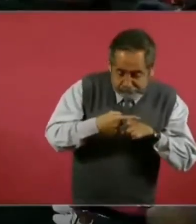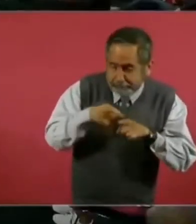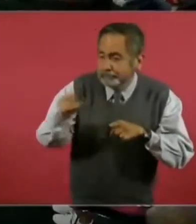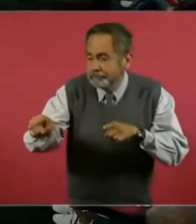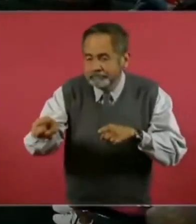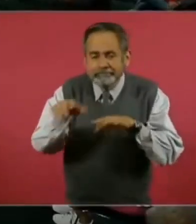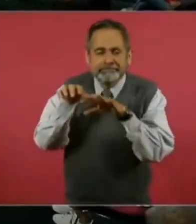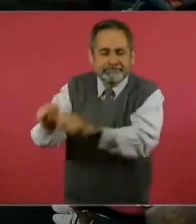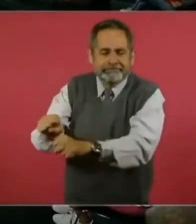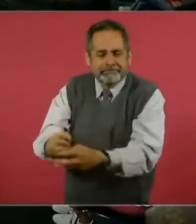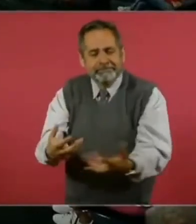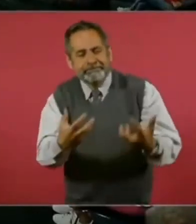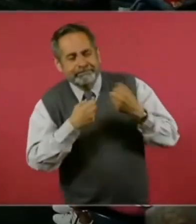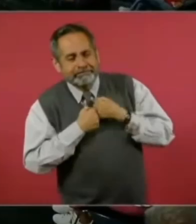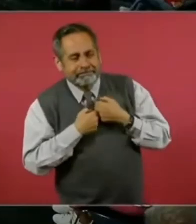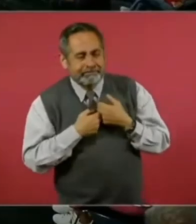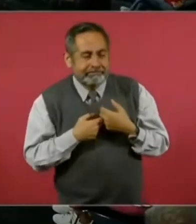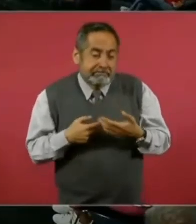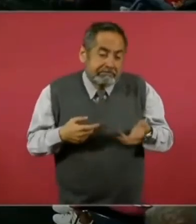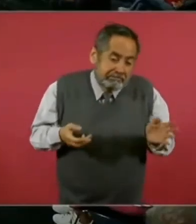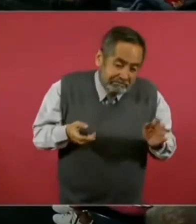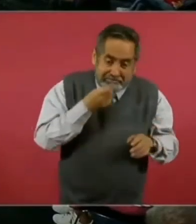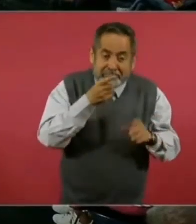ellos iban a saber dónde estaban los delincuentes.